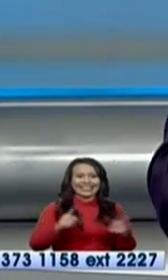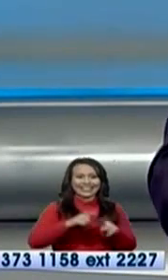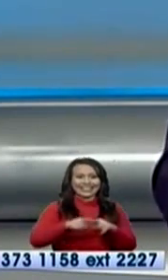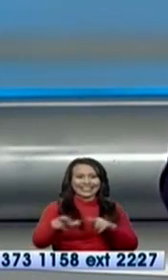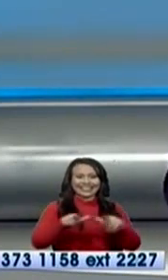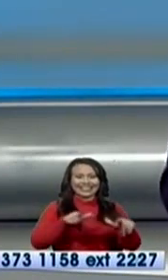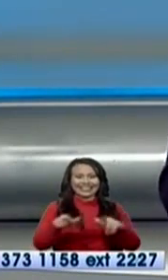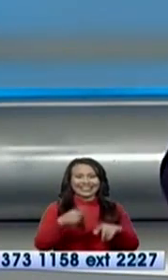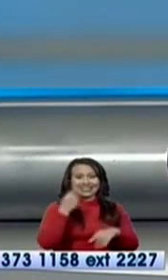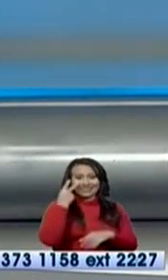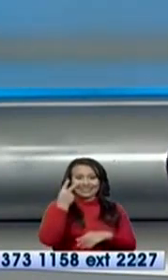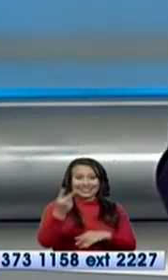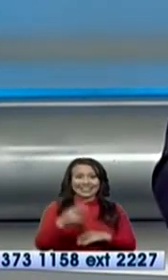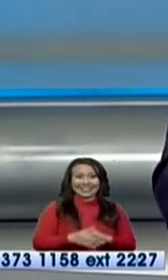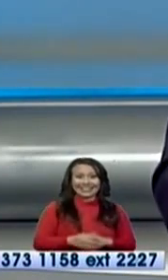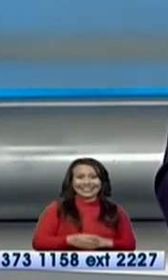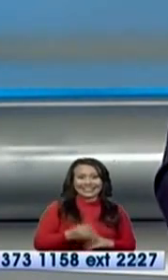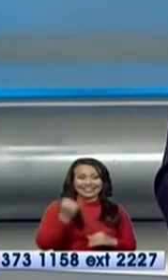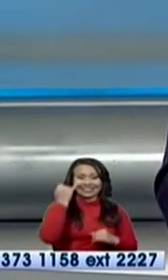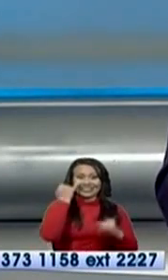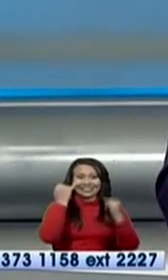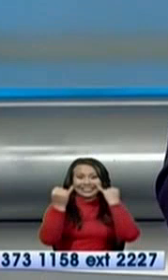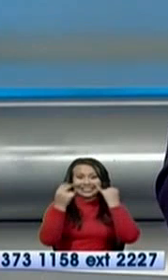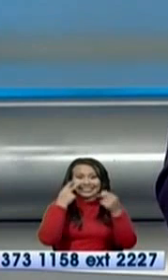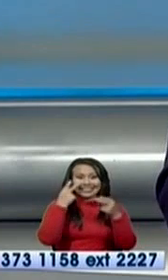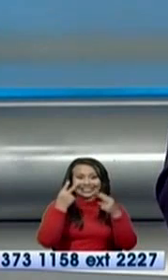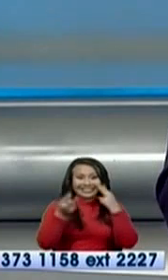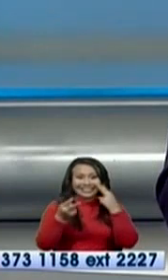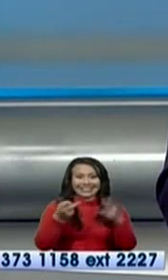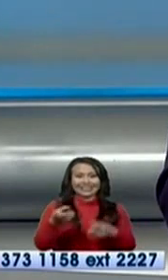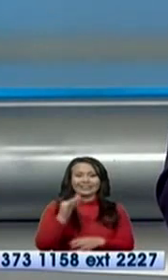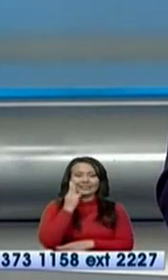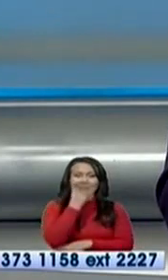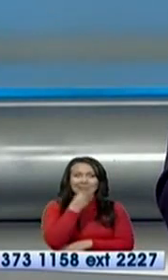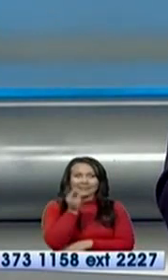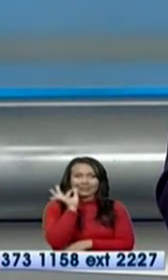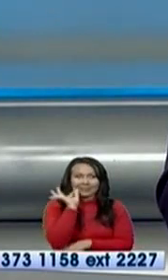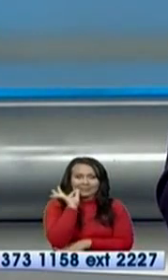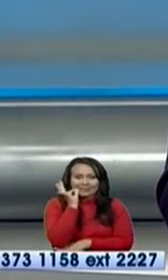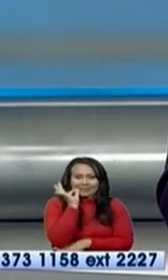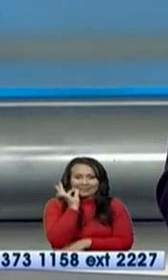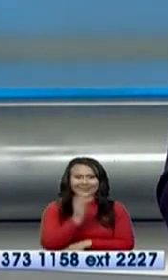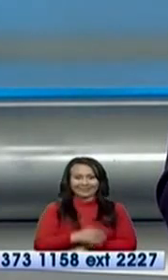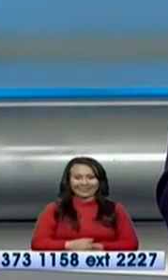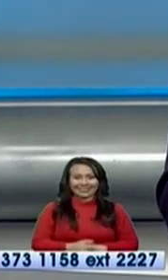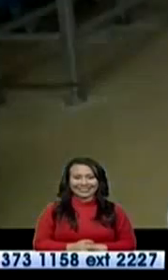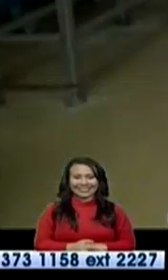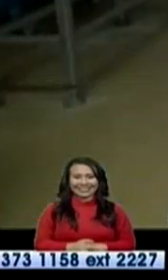diferentes presentaciones. Veamos la fabricación de esta delicia.